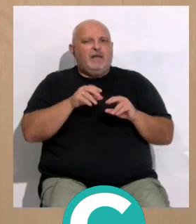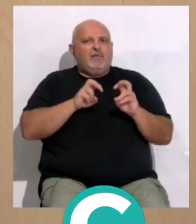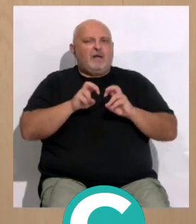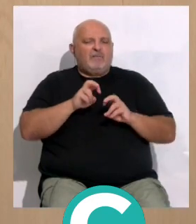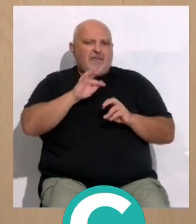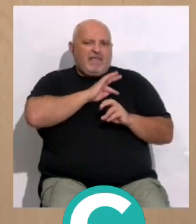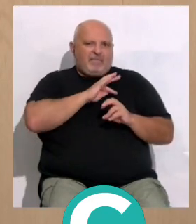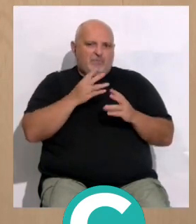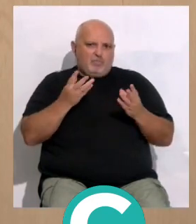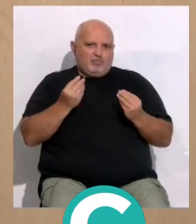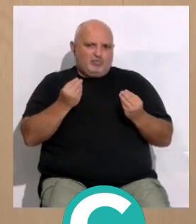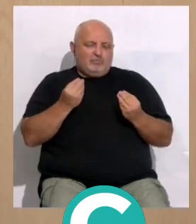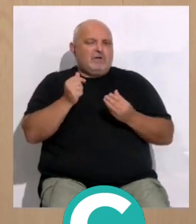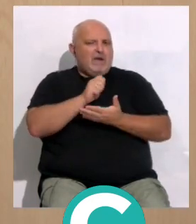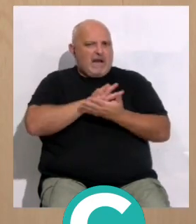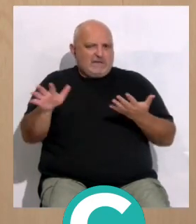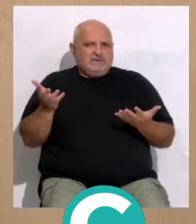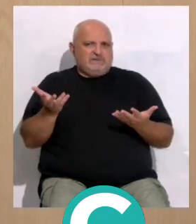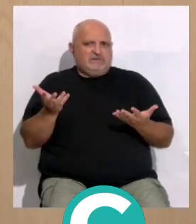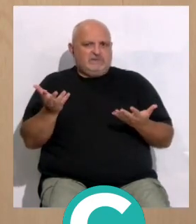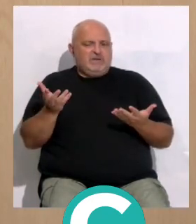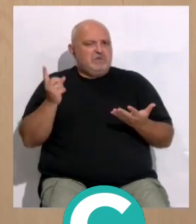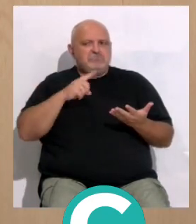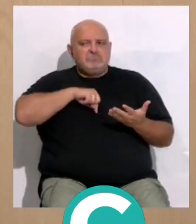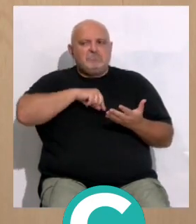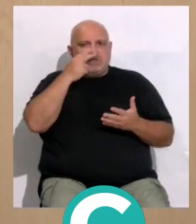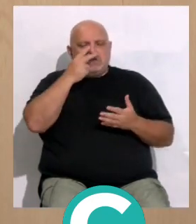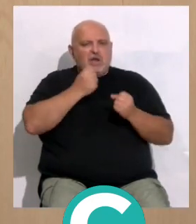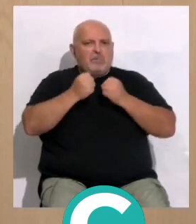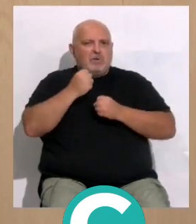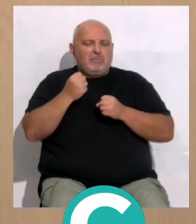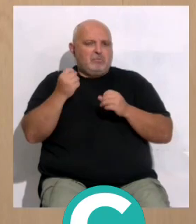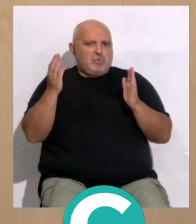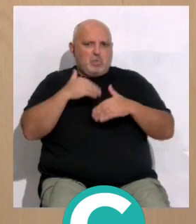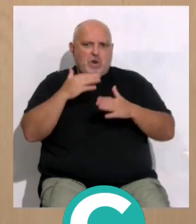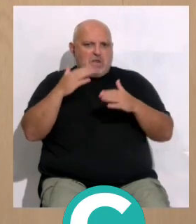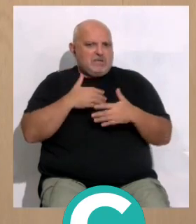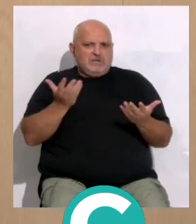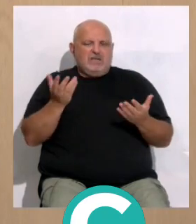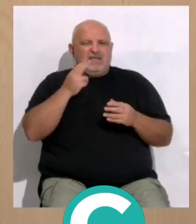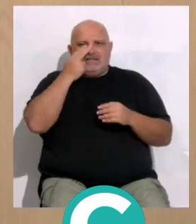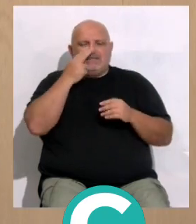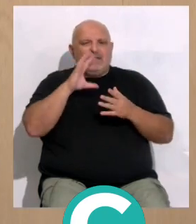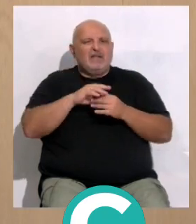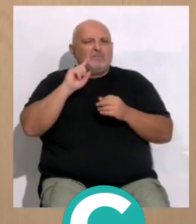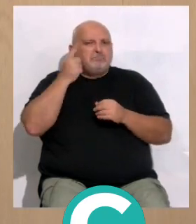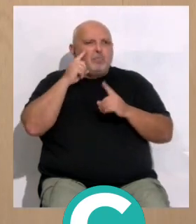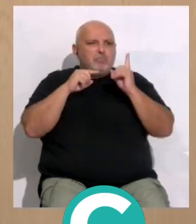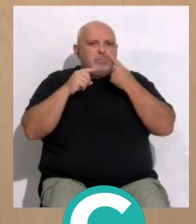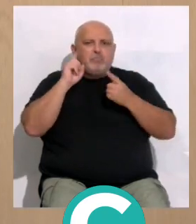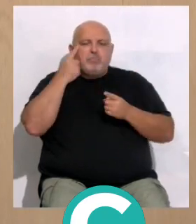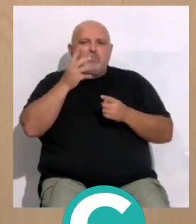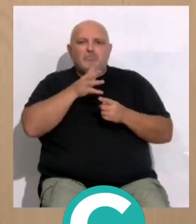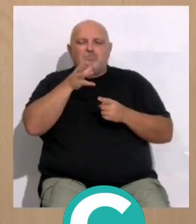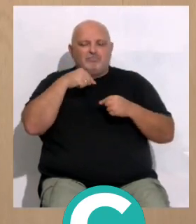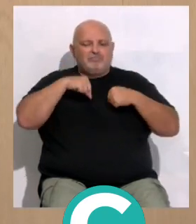la pena, es totalmente gratuito porque al final nosotros no tenemos intereses económicos, simplemente tenemos intereses de descubrir y saber qué ocurre